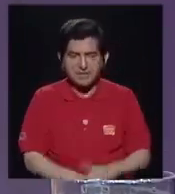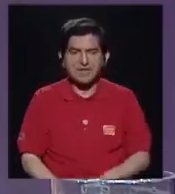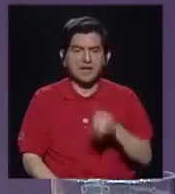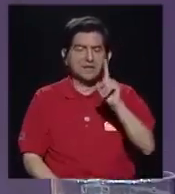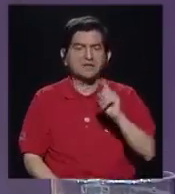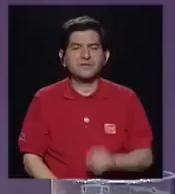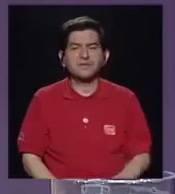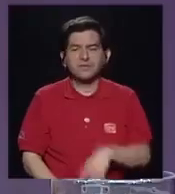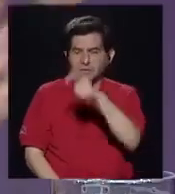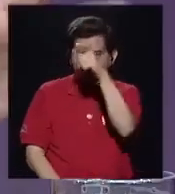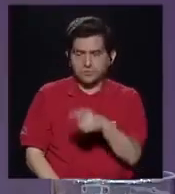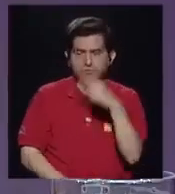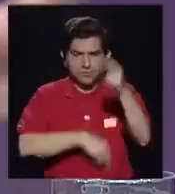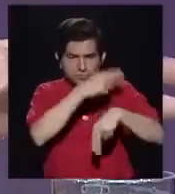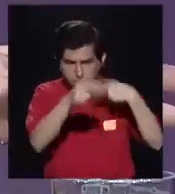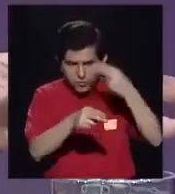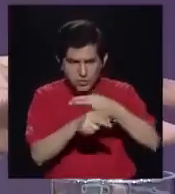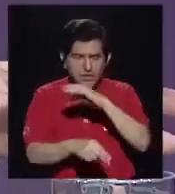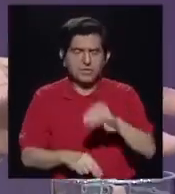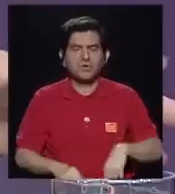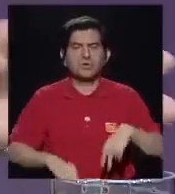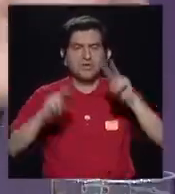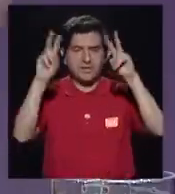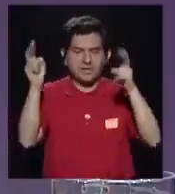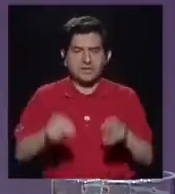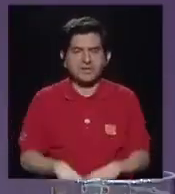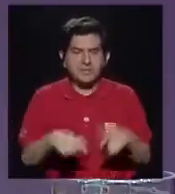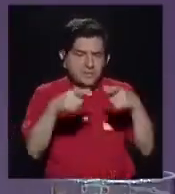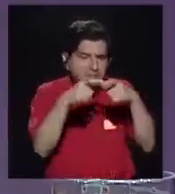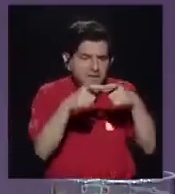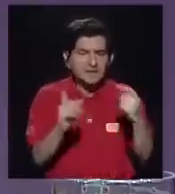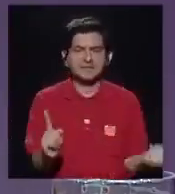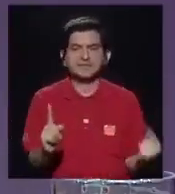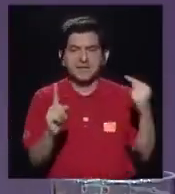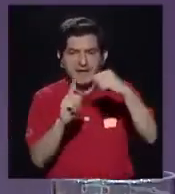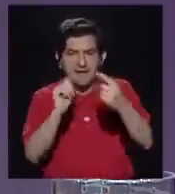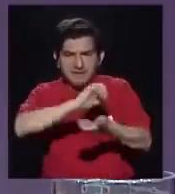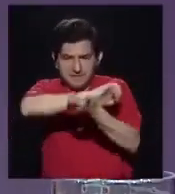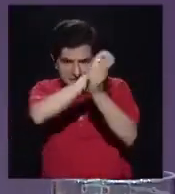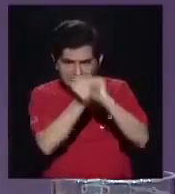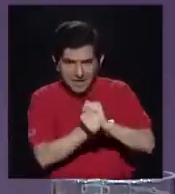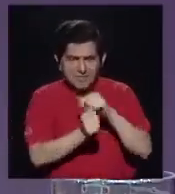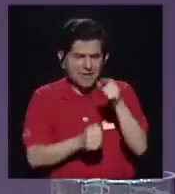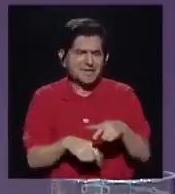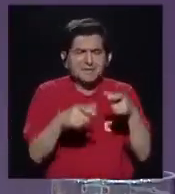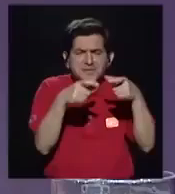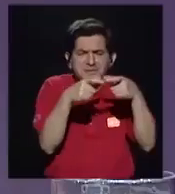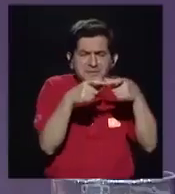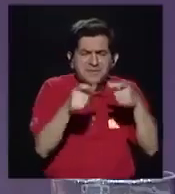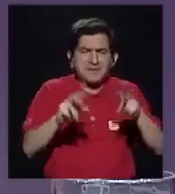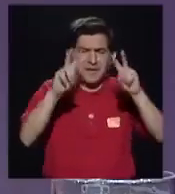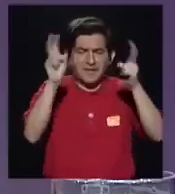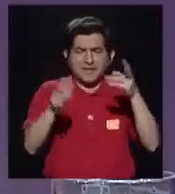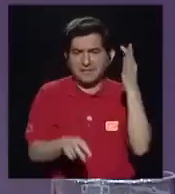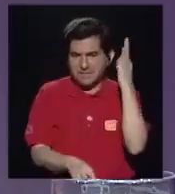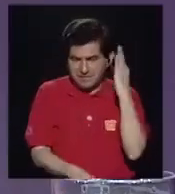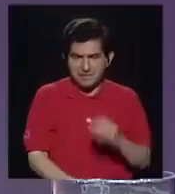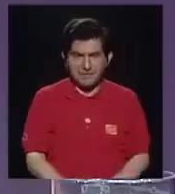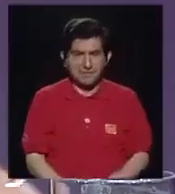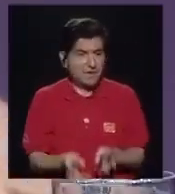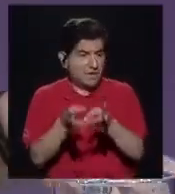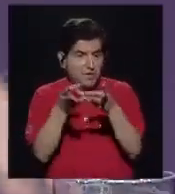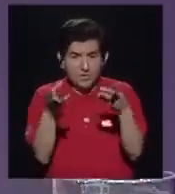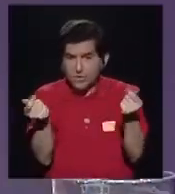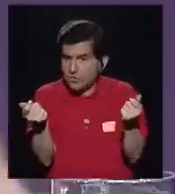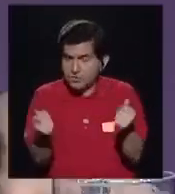universal y temas de minorías hasta que no se modifique la minorización del tema de las mujeres que no se